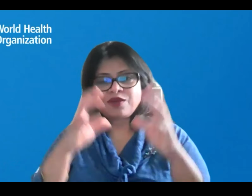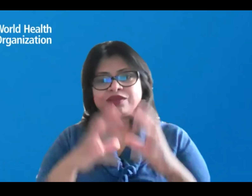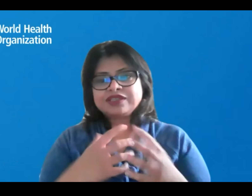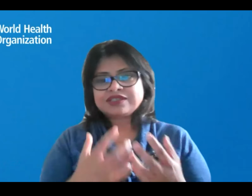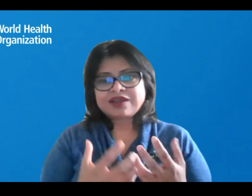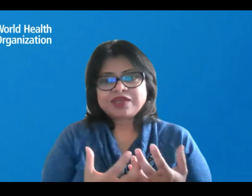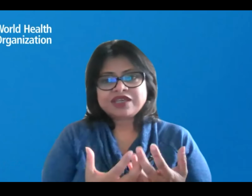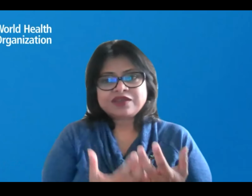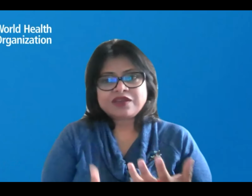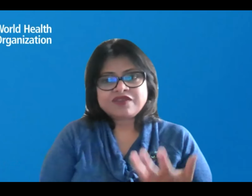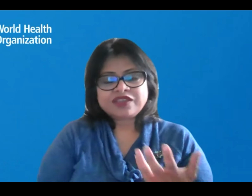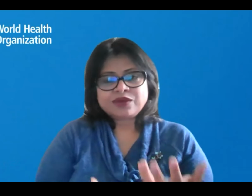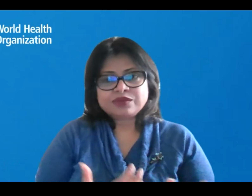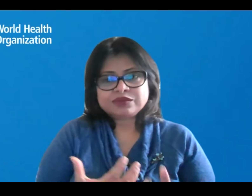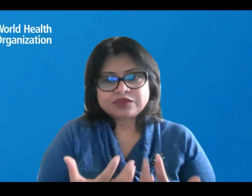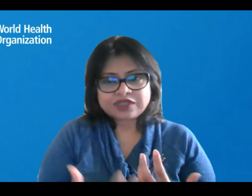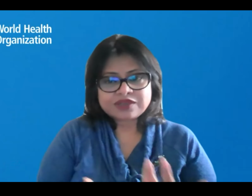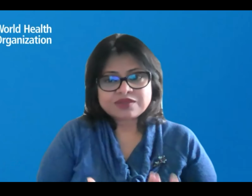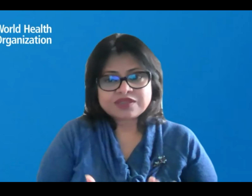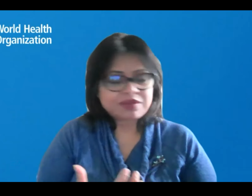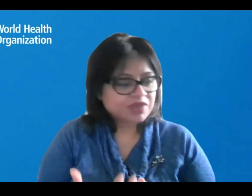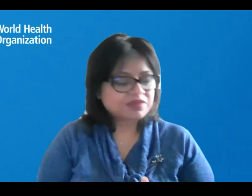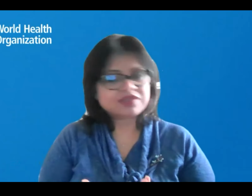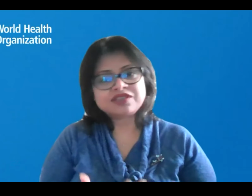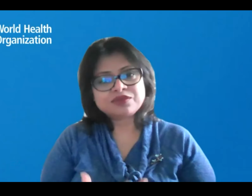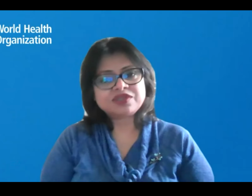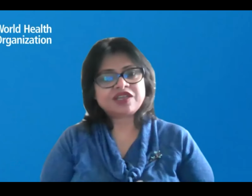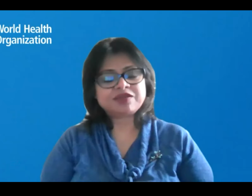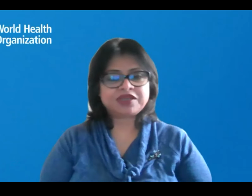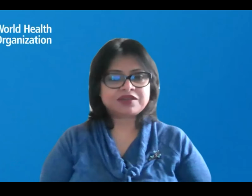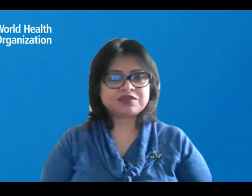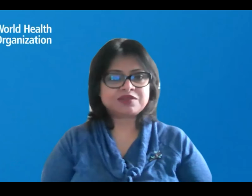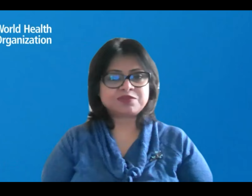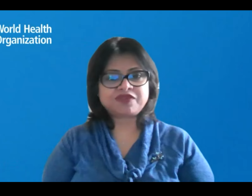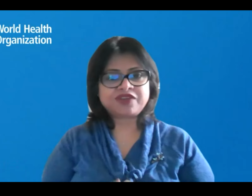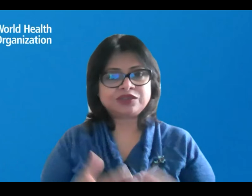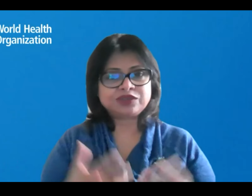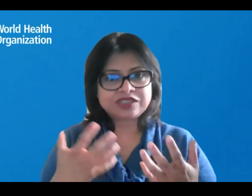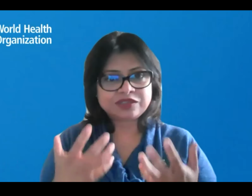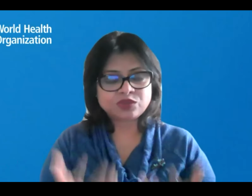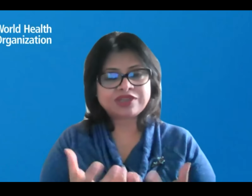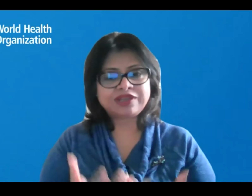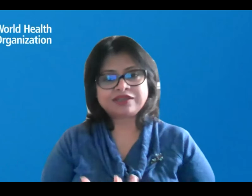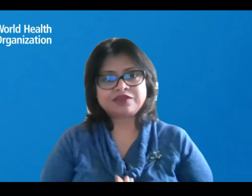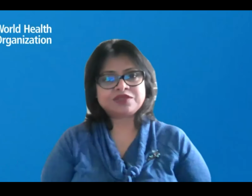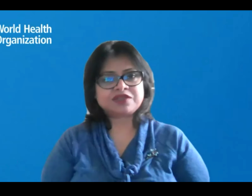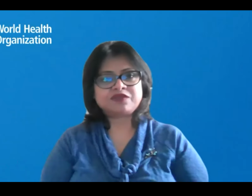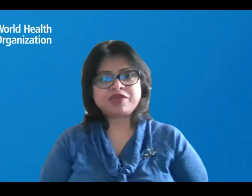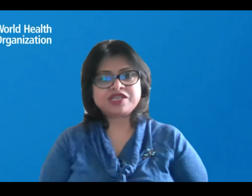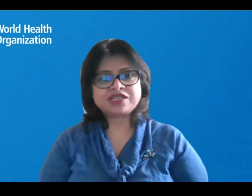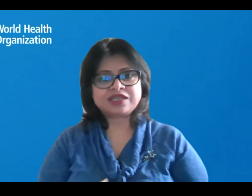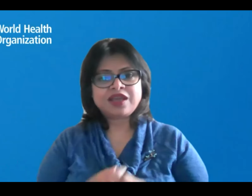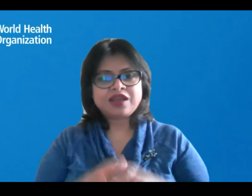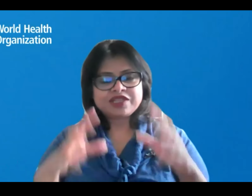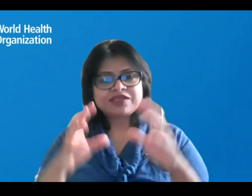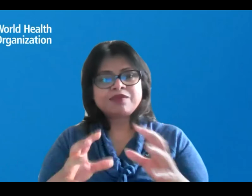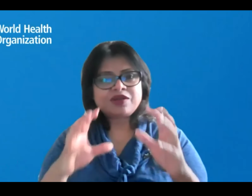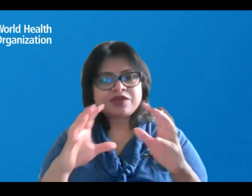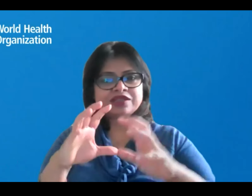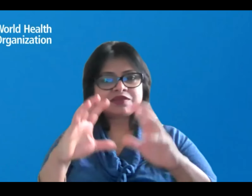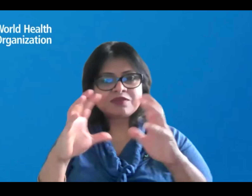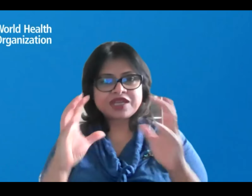la información sobre riesgos está, aunque algunos países sí tienen su perfil de riesgo y sí recolectan